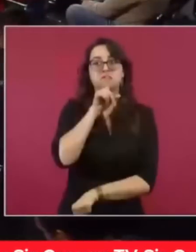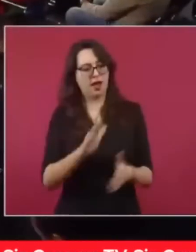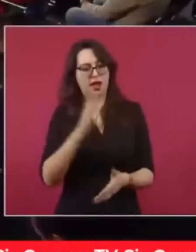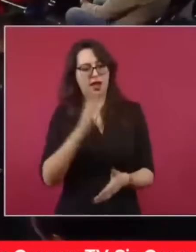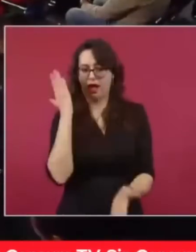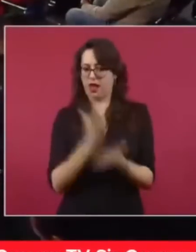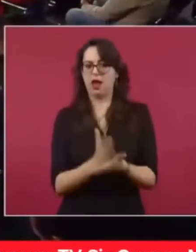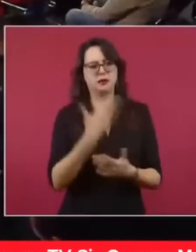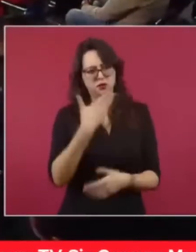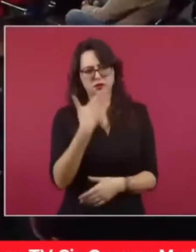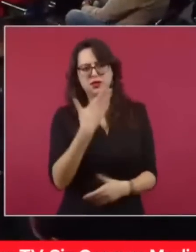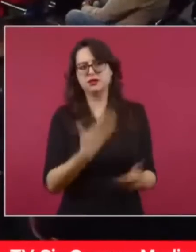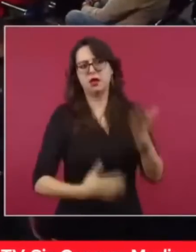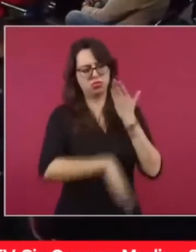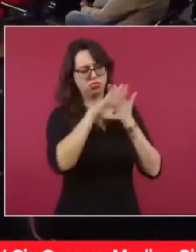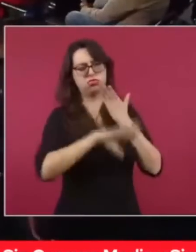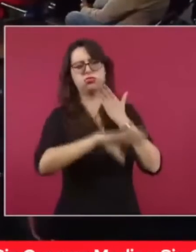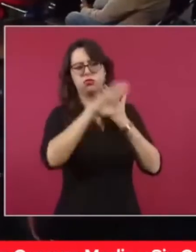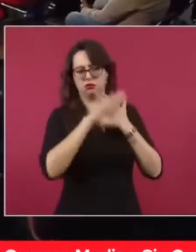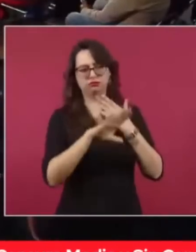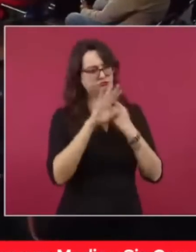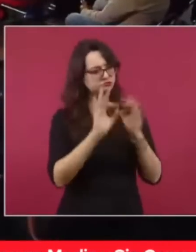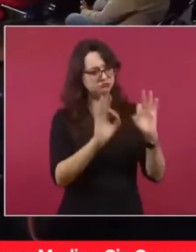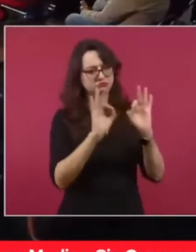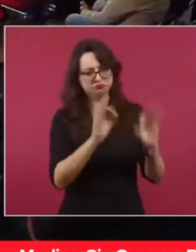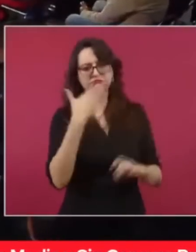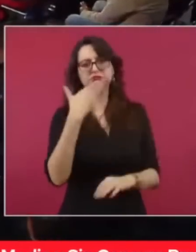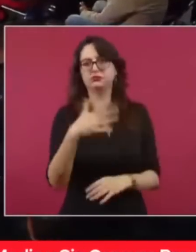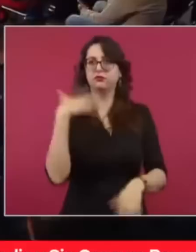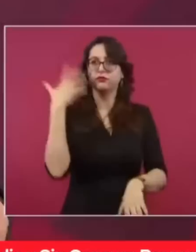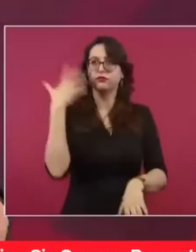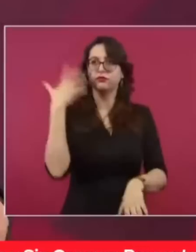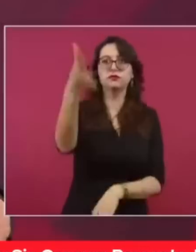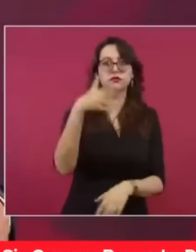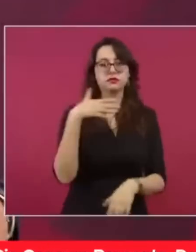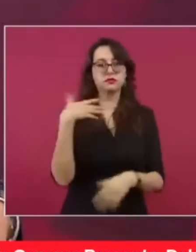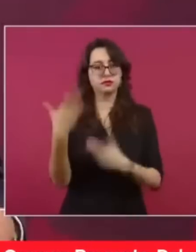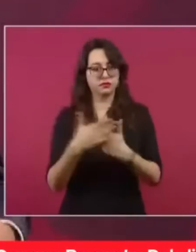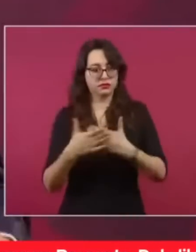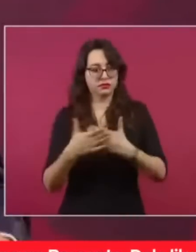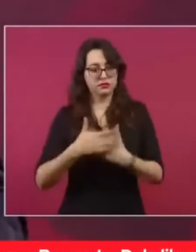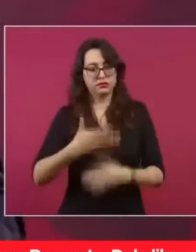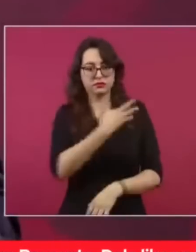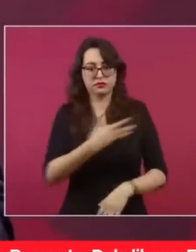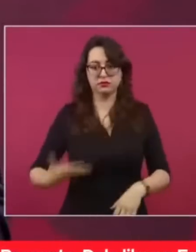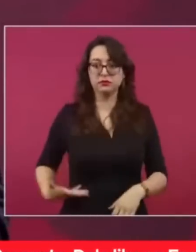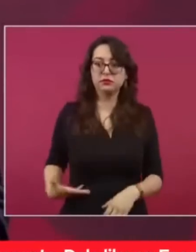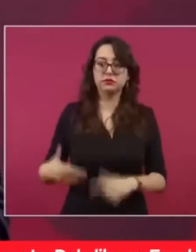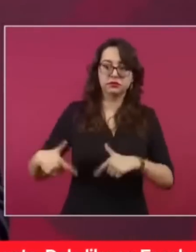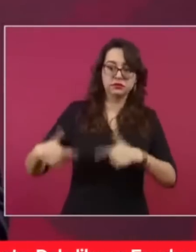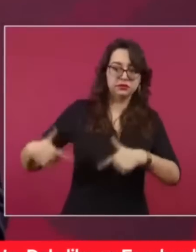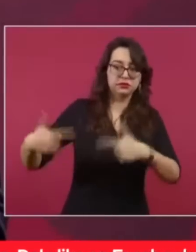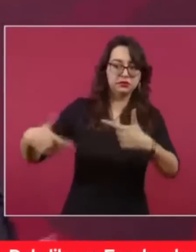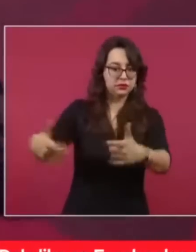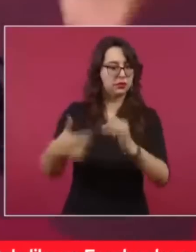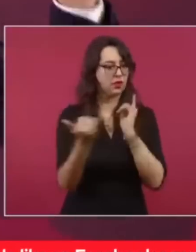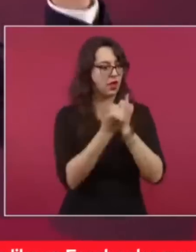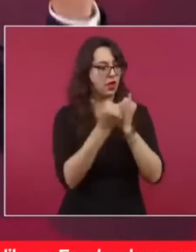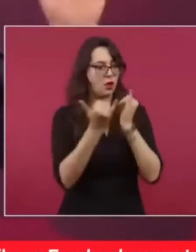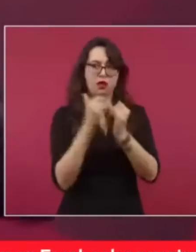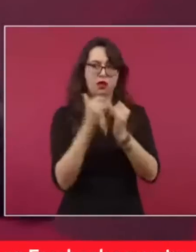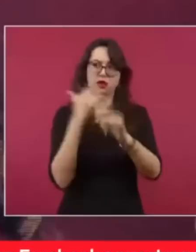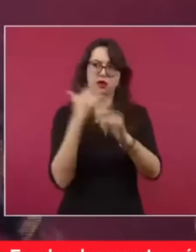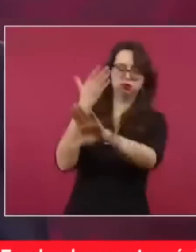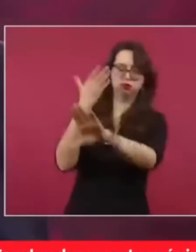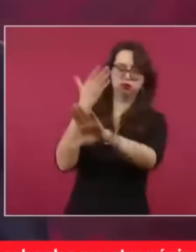Obedece uno, pues esto que como bien ya remarcas, al cerco informativo, pero aparte no es nuevo. Recordemos que López Obrador,